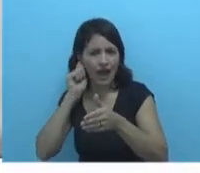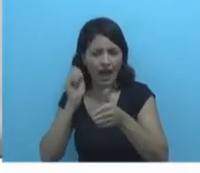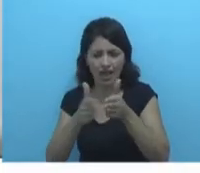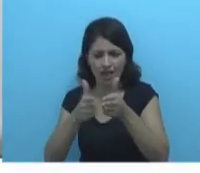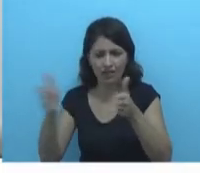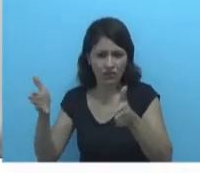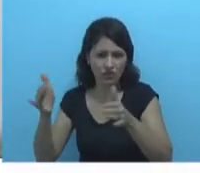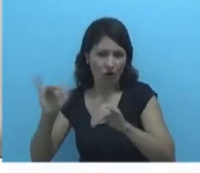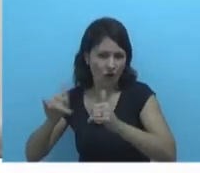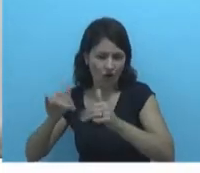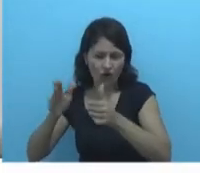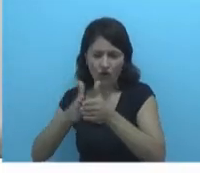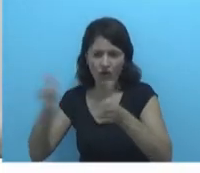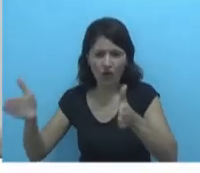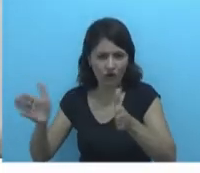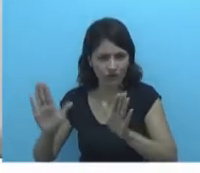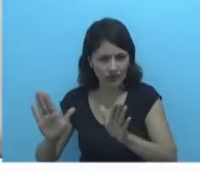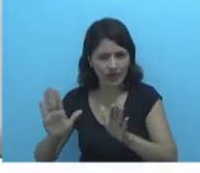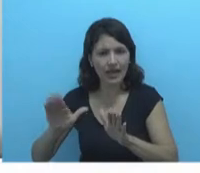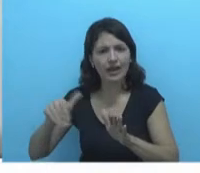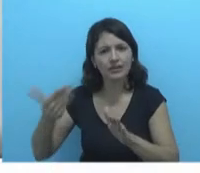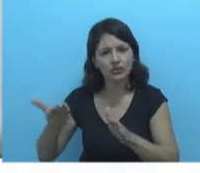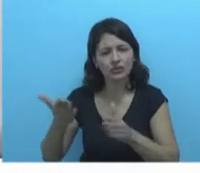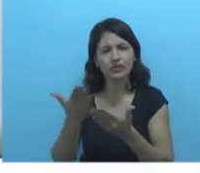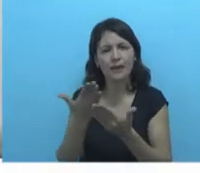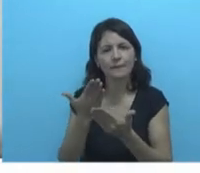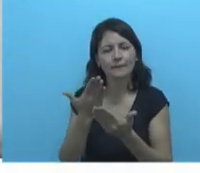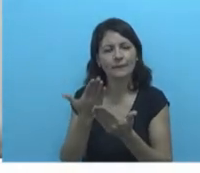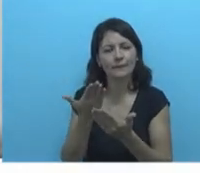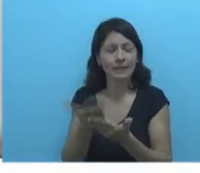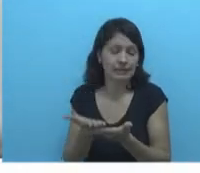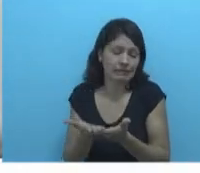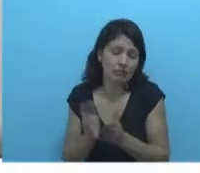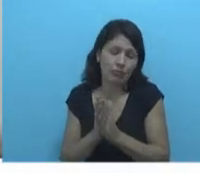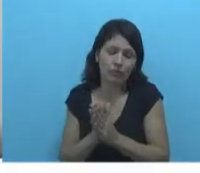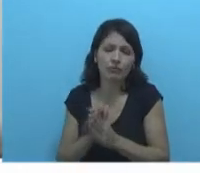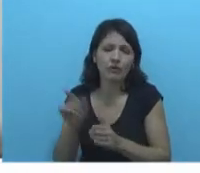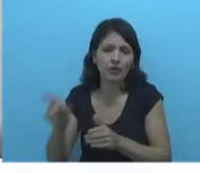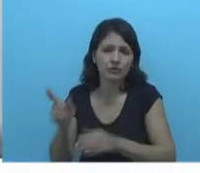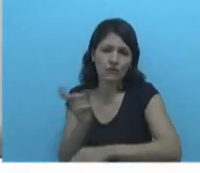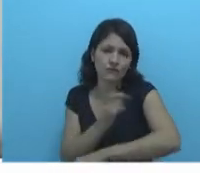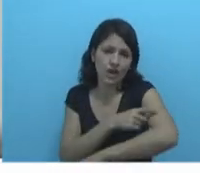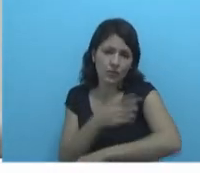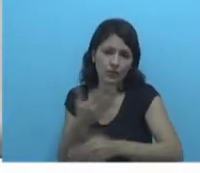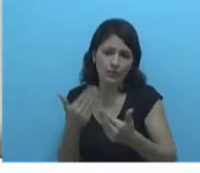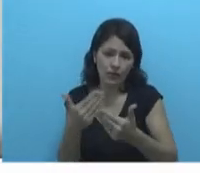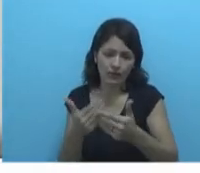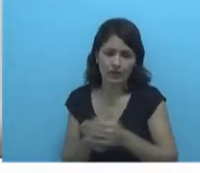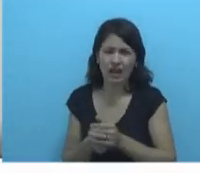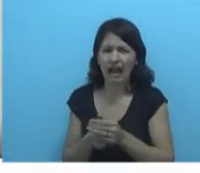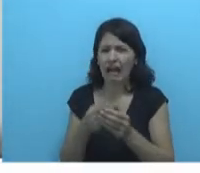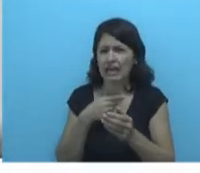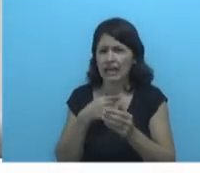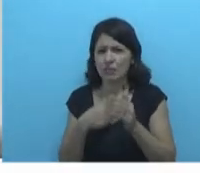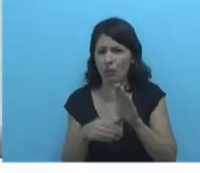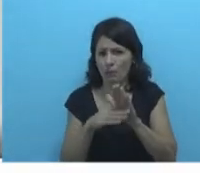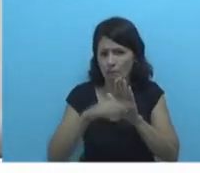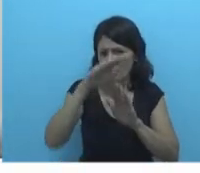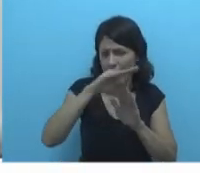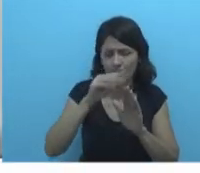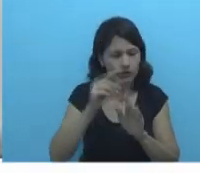pedido radica fundamentalmente en esos ejes. No estamos alterando el orden de